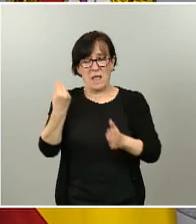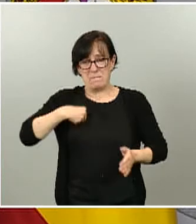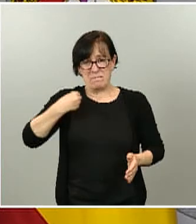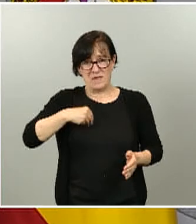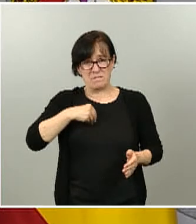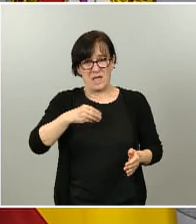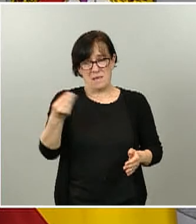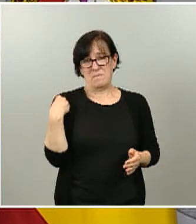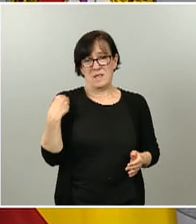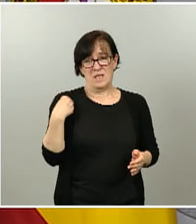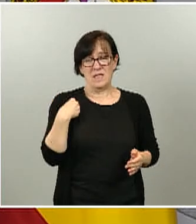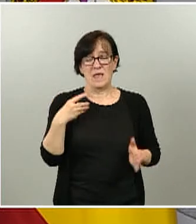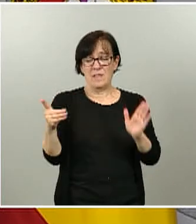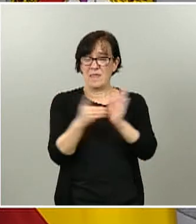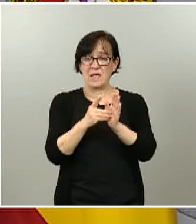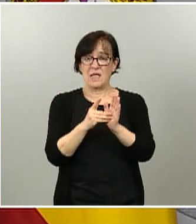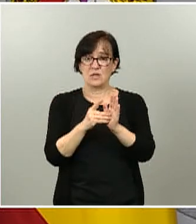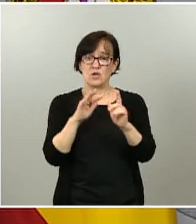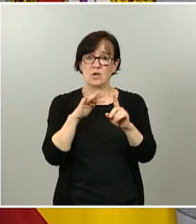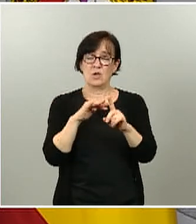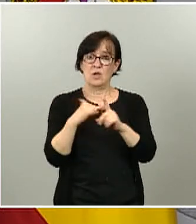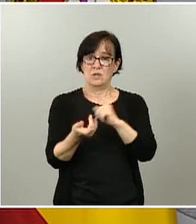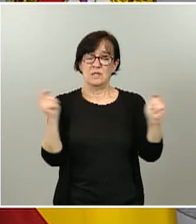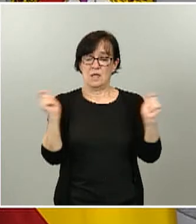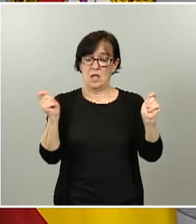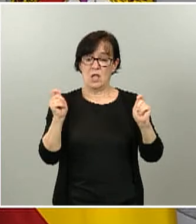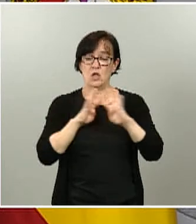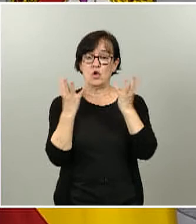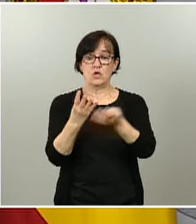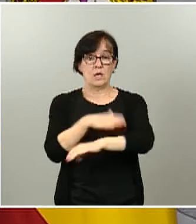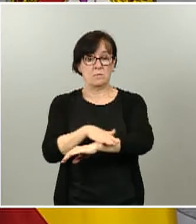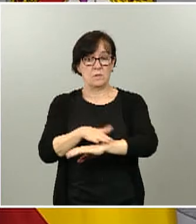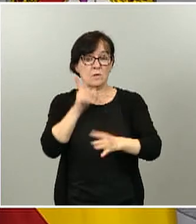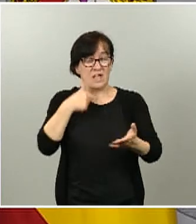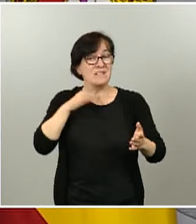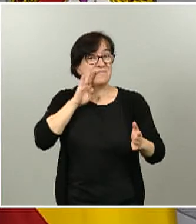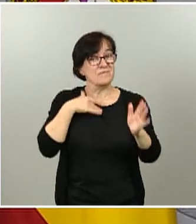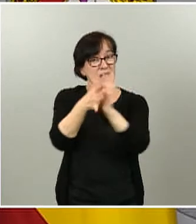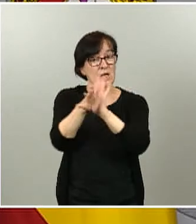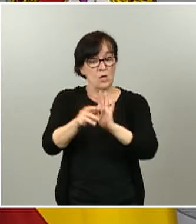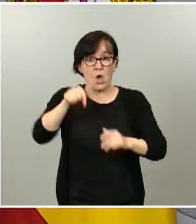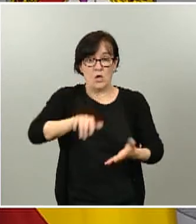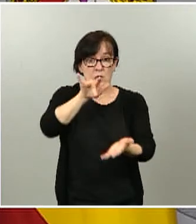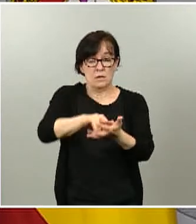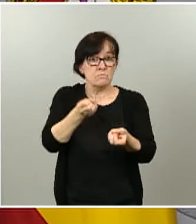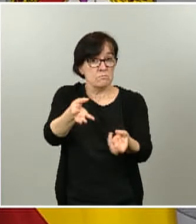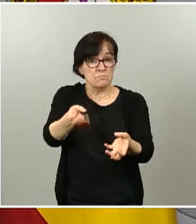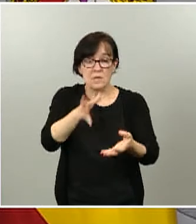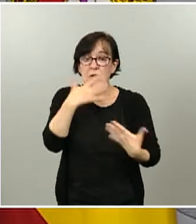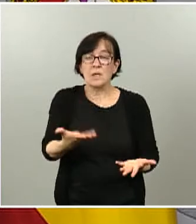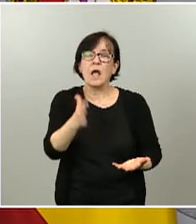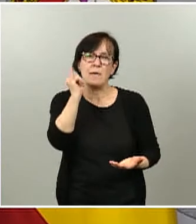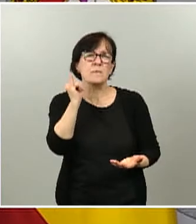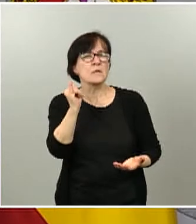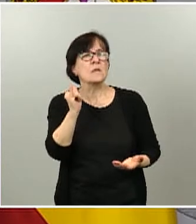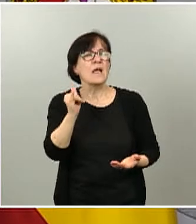decreto de estado de alarma que aprueba el Consejo de Ministros es este que hemos referido en el día de hoy, aunque bien es cierto que había habido previamente en los